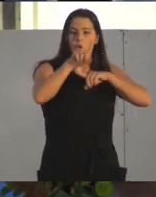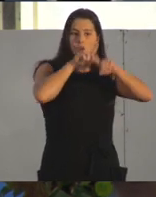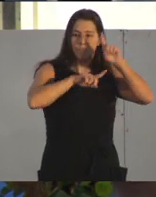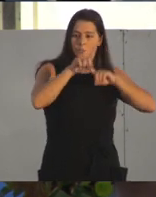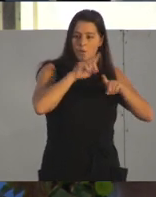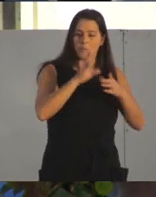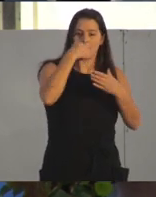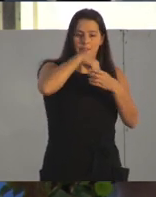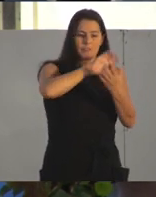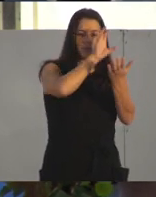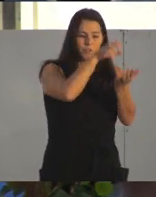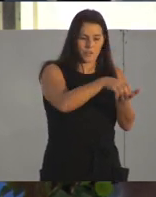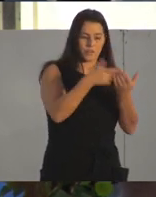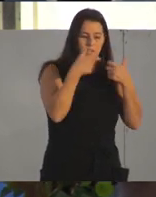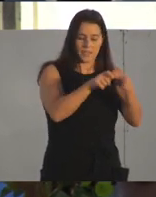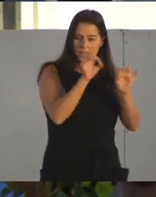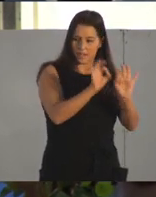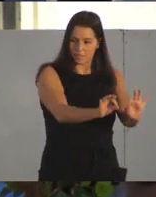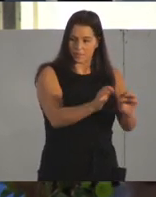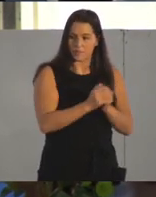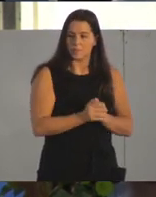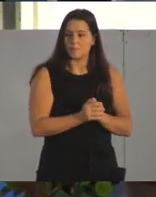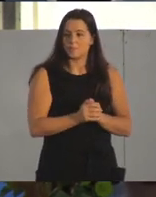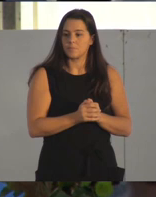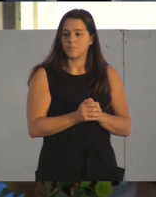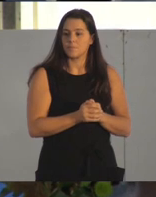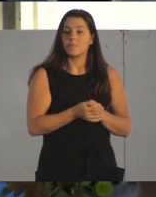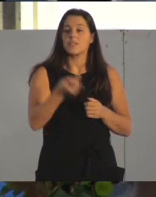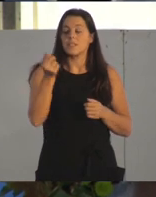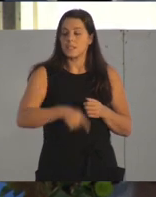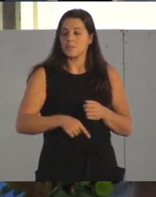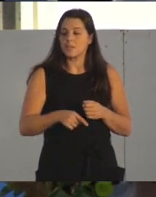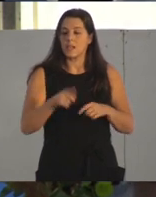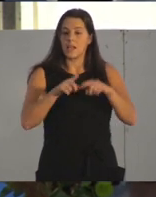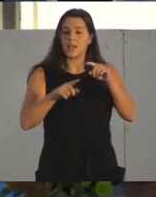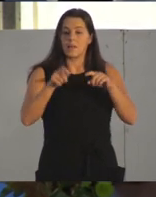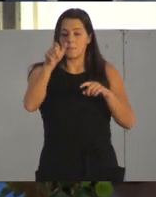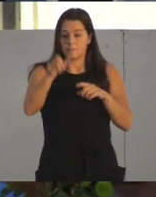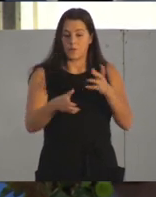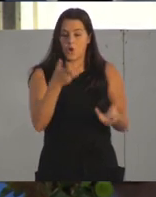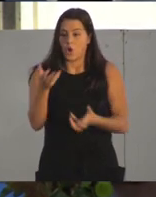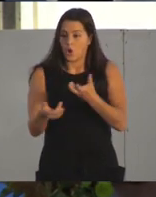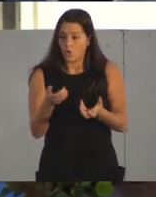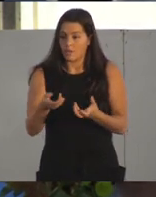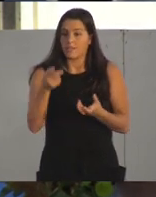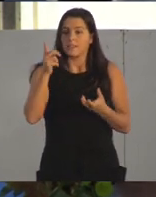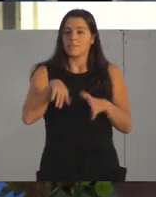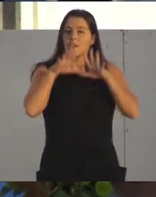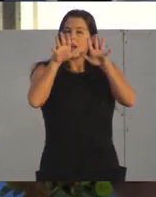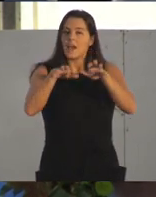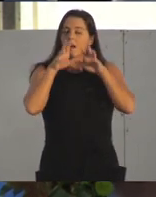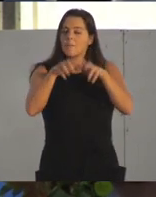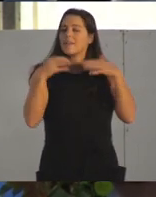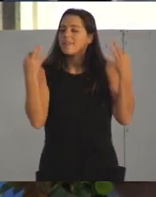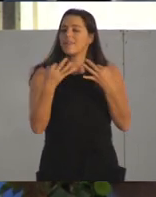centros en este campo, y además las cocineras van a poder salir también de esta formación